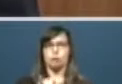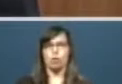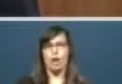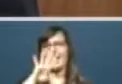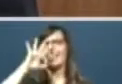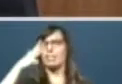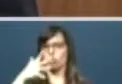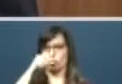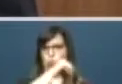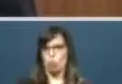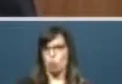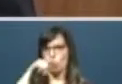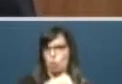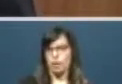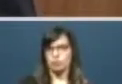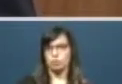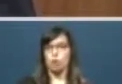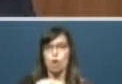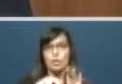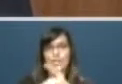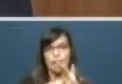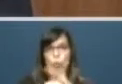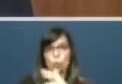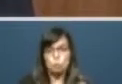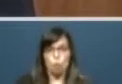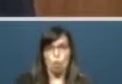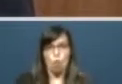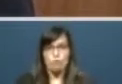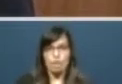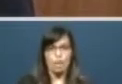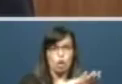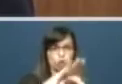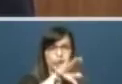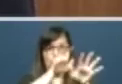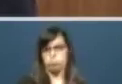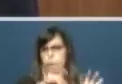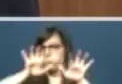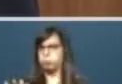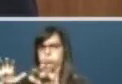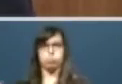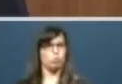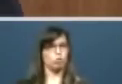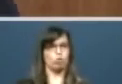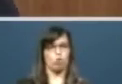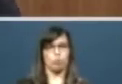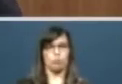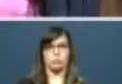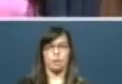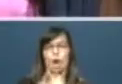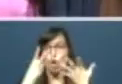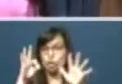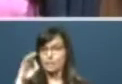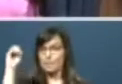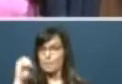consecutivo en el que han descendido los recursos disponibles para las consejerías de la junta hemos concentrado el 80 por